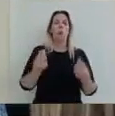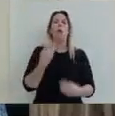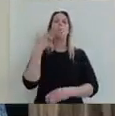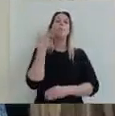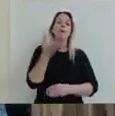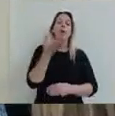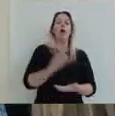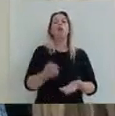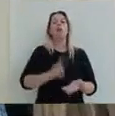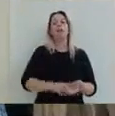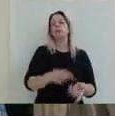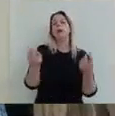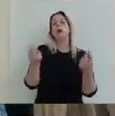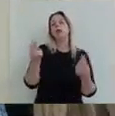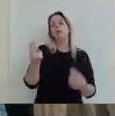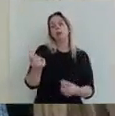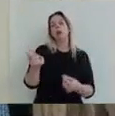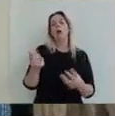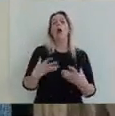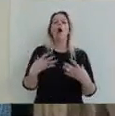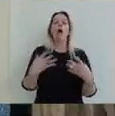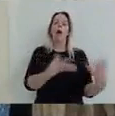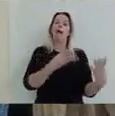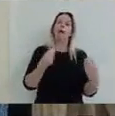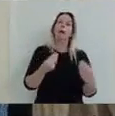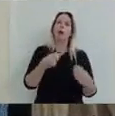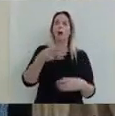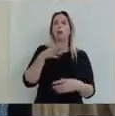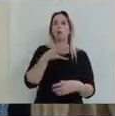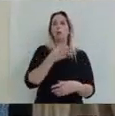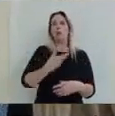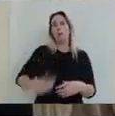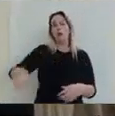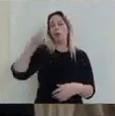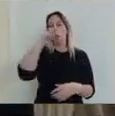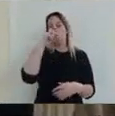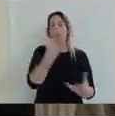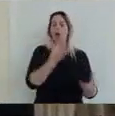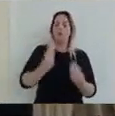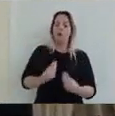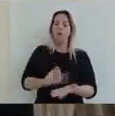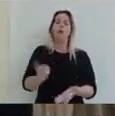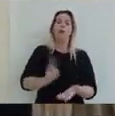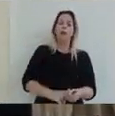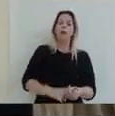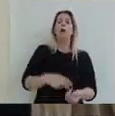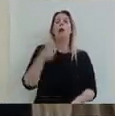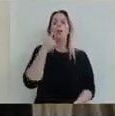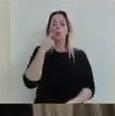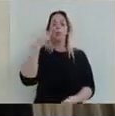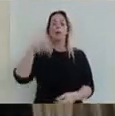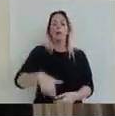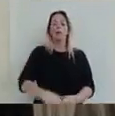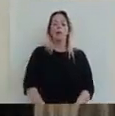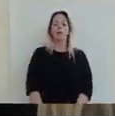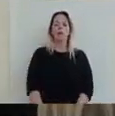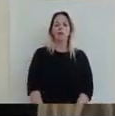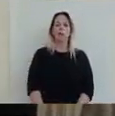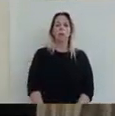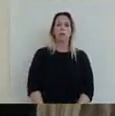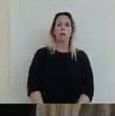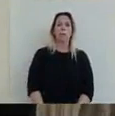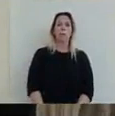pedir algo que no corresponde, sino para poder acelerar los trámites, para poder volver a la provincia a poder